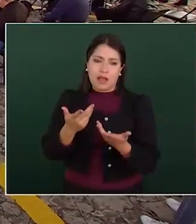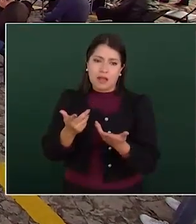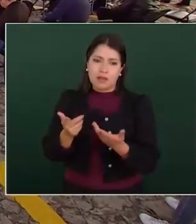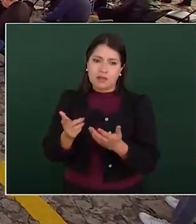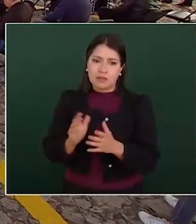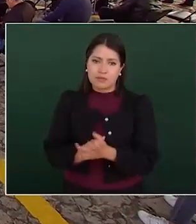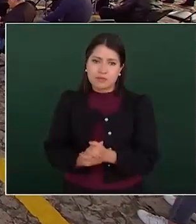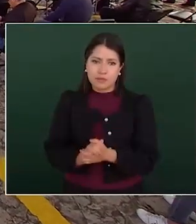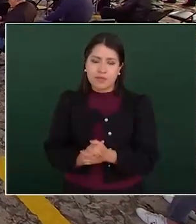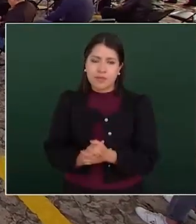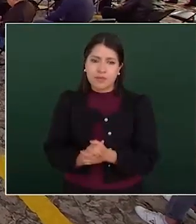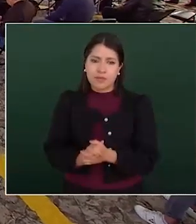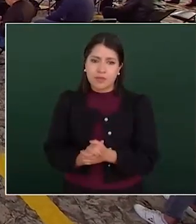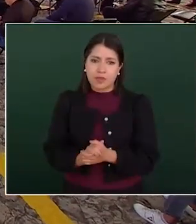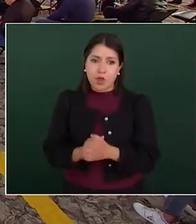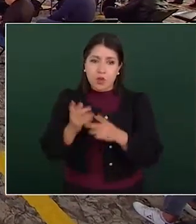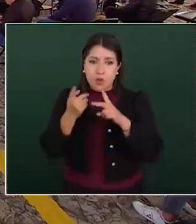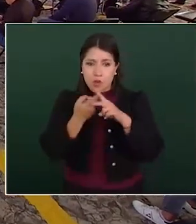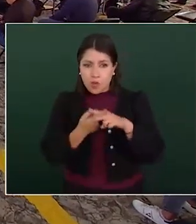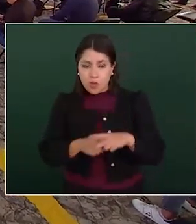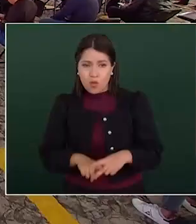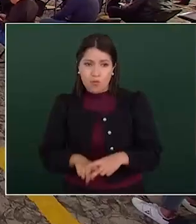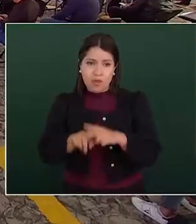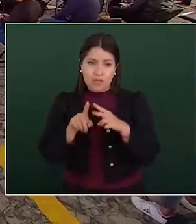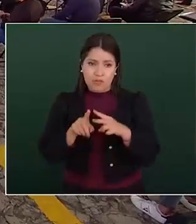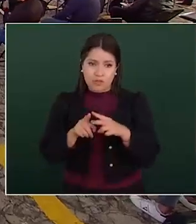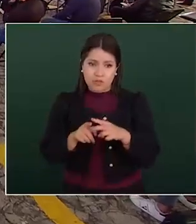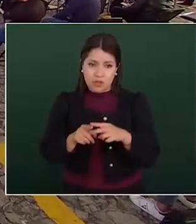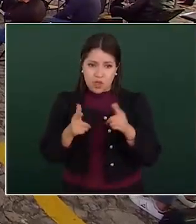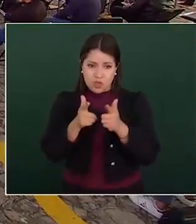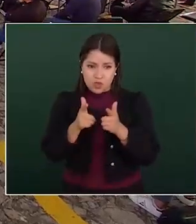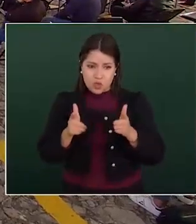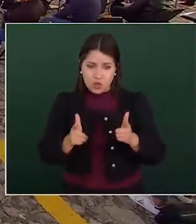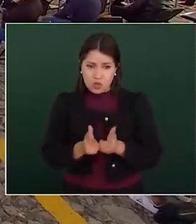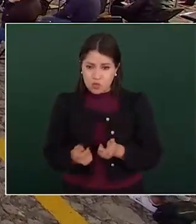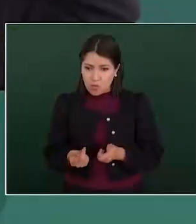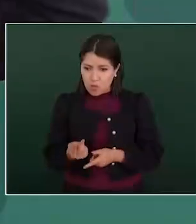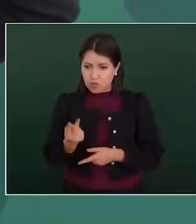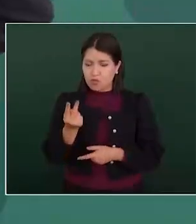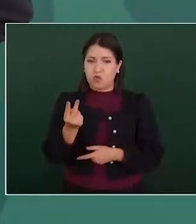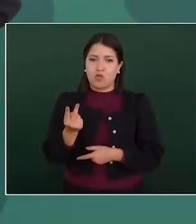empezó el contubernio de dos partidos que no los puedo mencionar